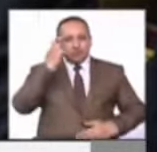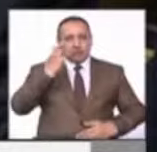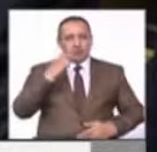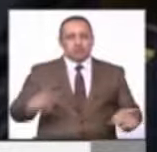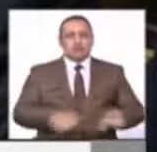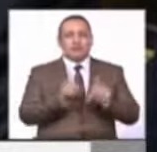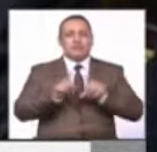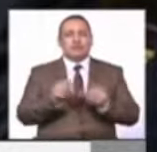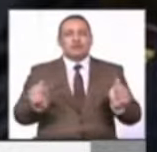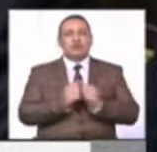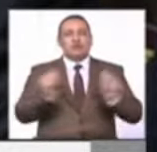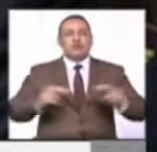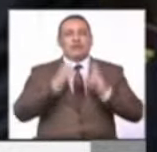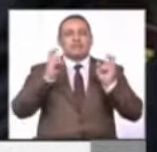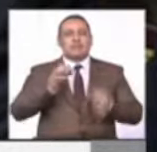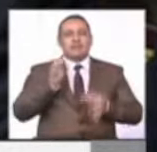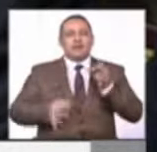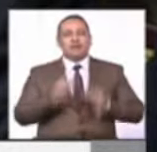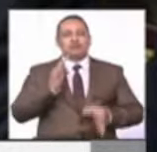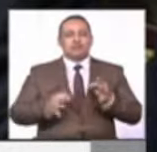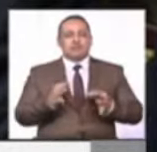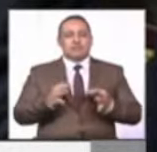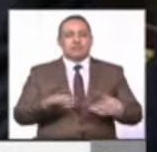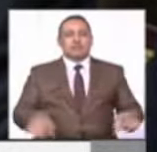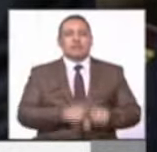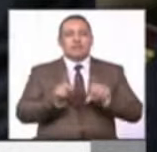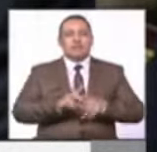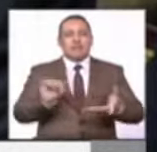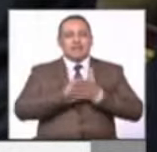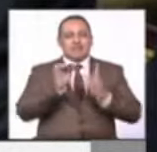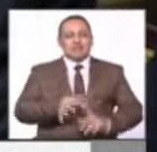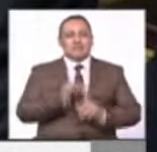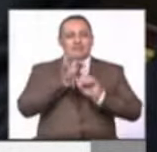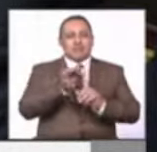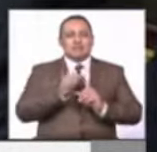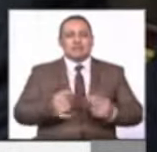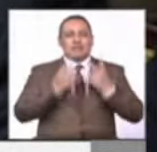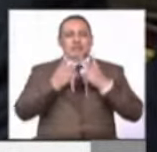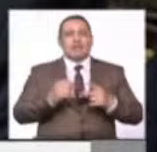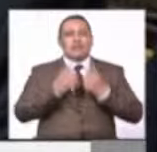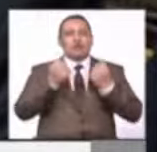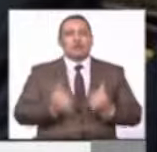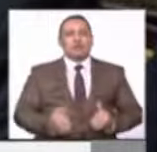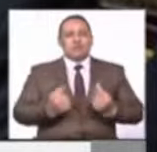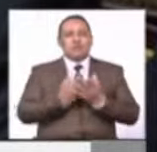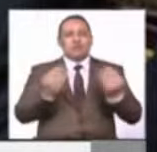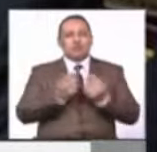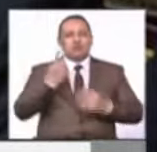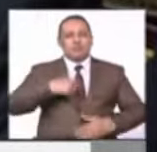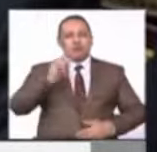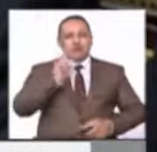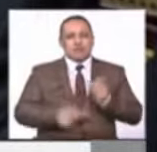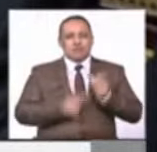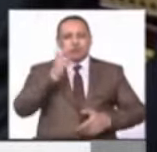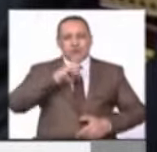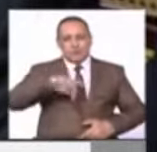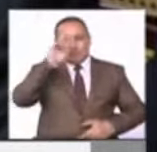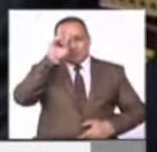en el sistema de Justicia pero especialmente en la economía de millones de